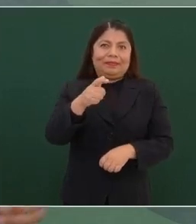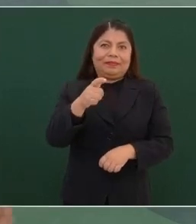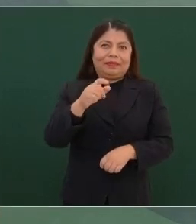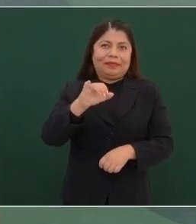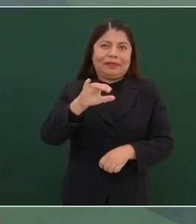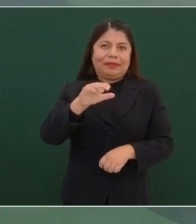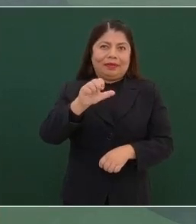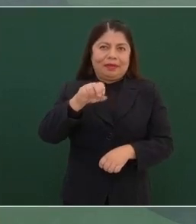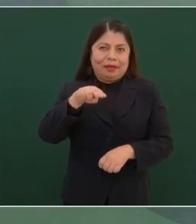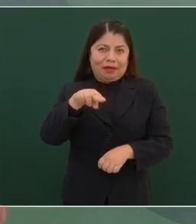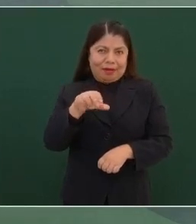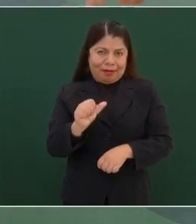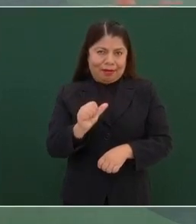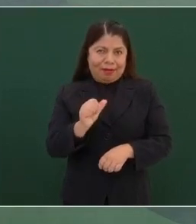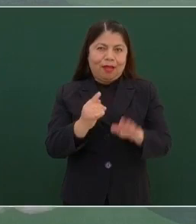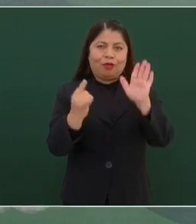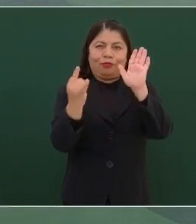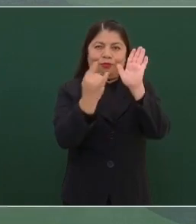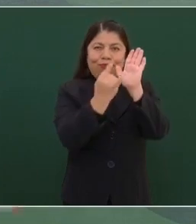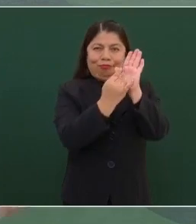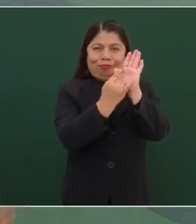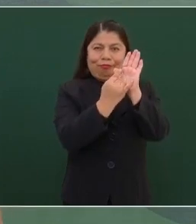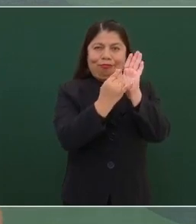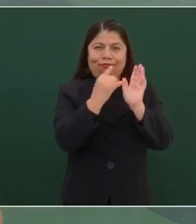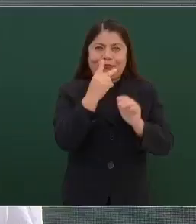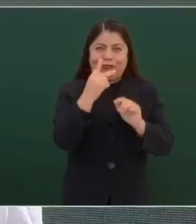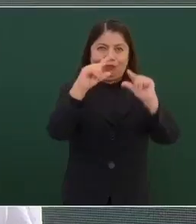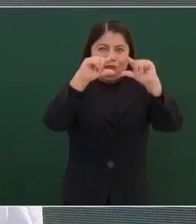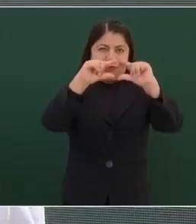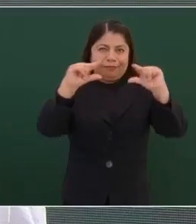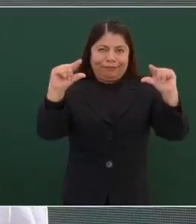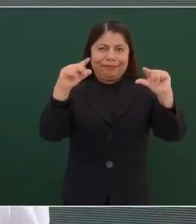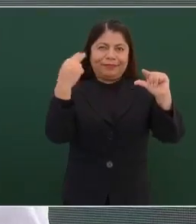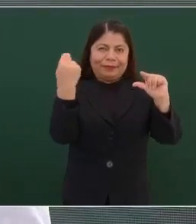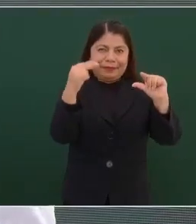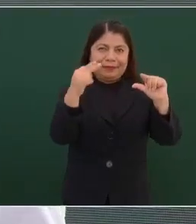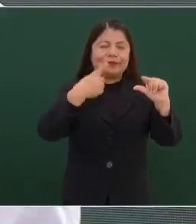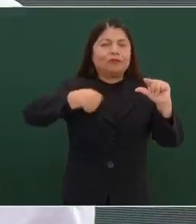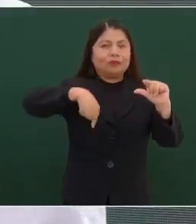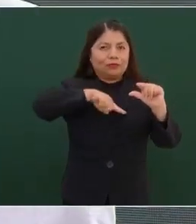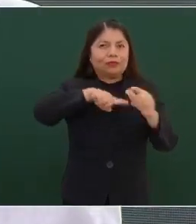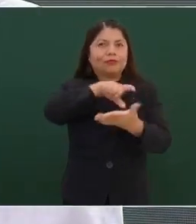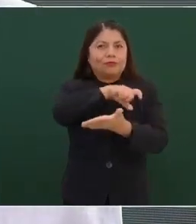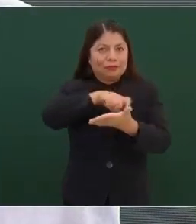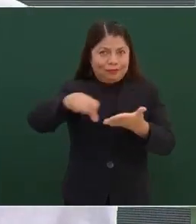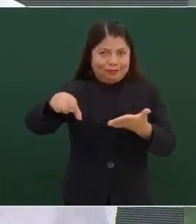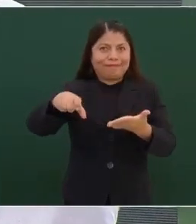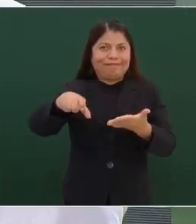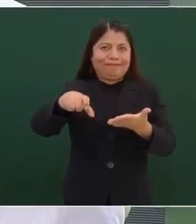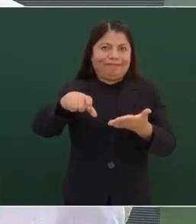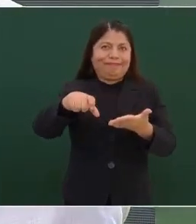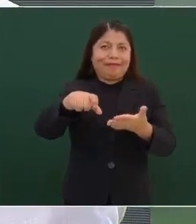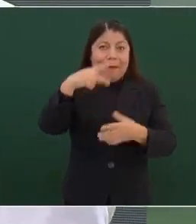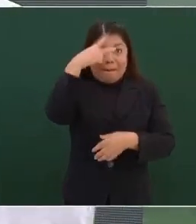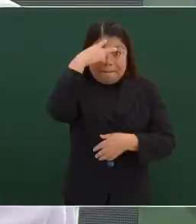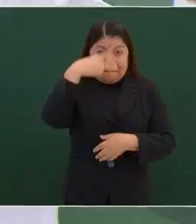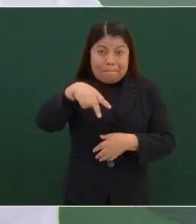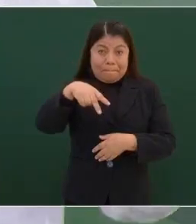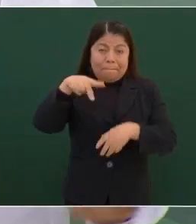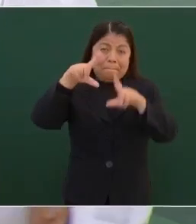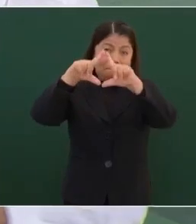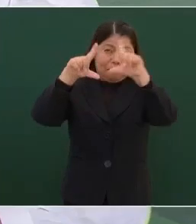símbolo. Mexicana de Aviación, la primera línea aérea de México, la